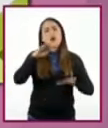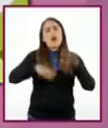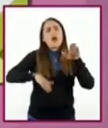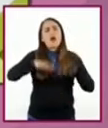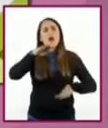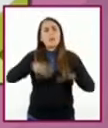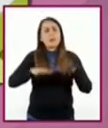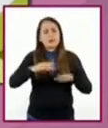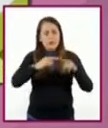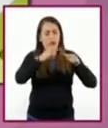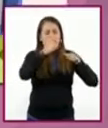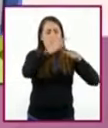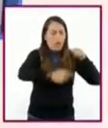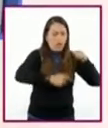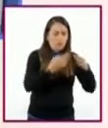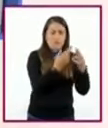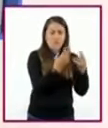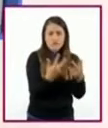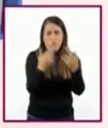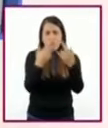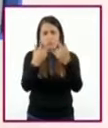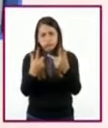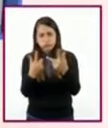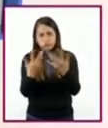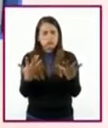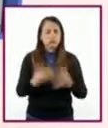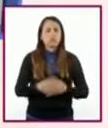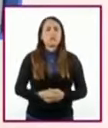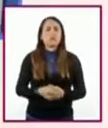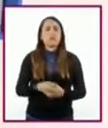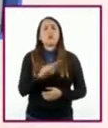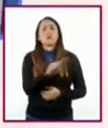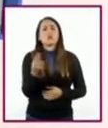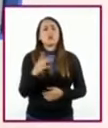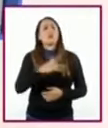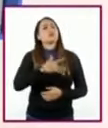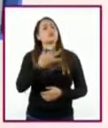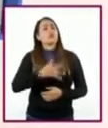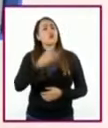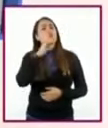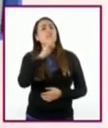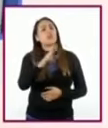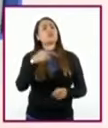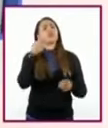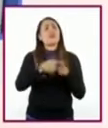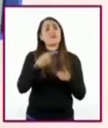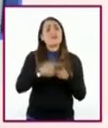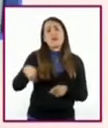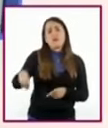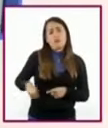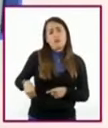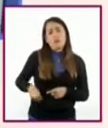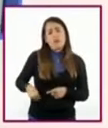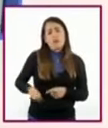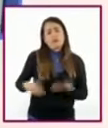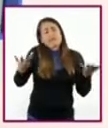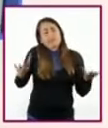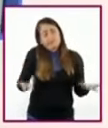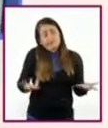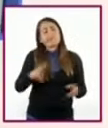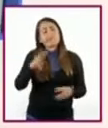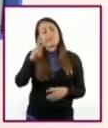alterados. E infieran ¿quién es el responsable de esto? Pues sí,